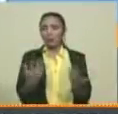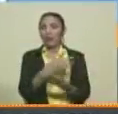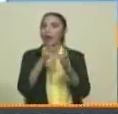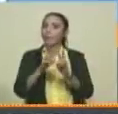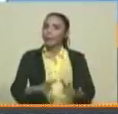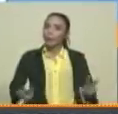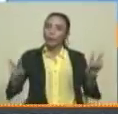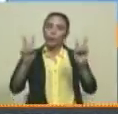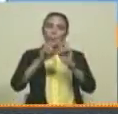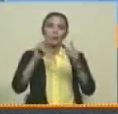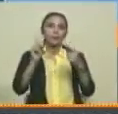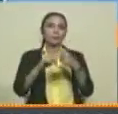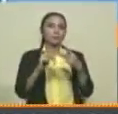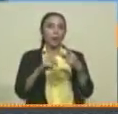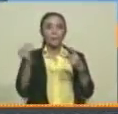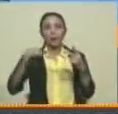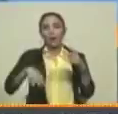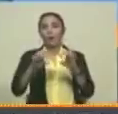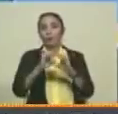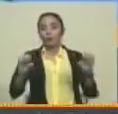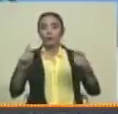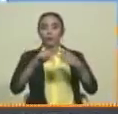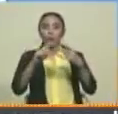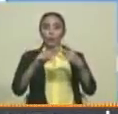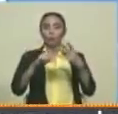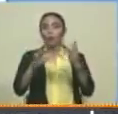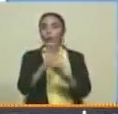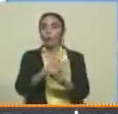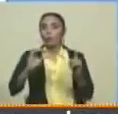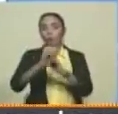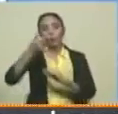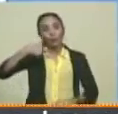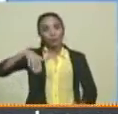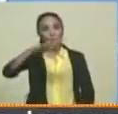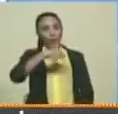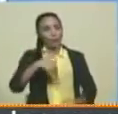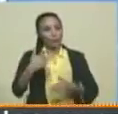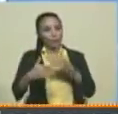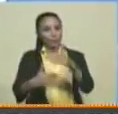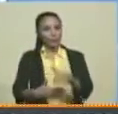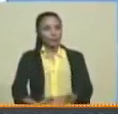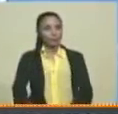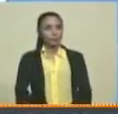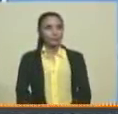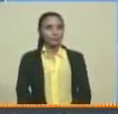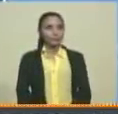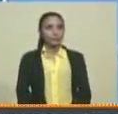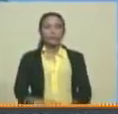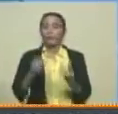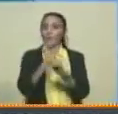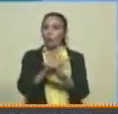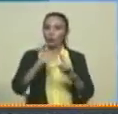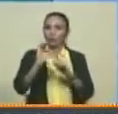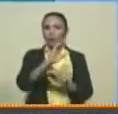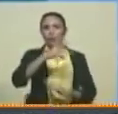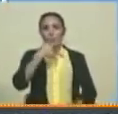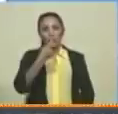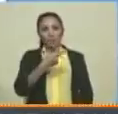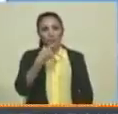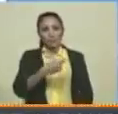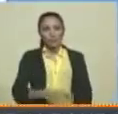valores, en la educación y la cultura del pueblo, en una nueva cultura política del